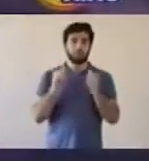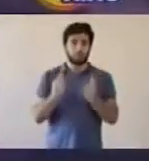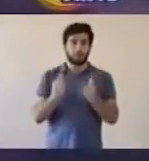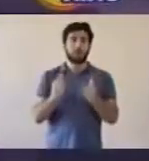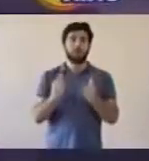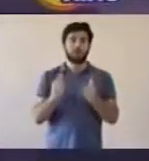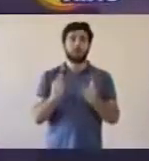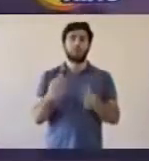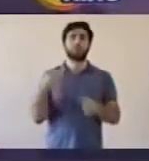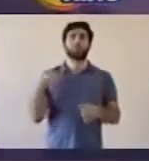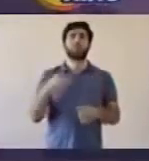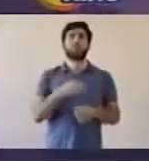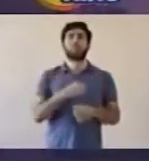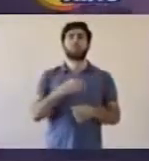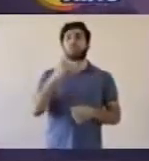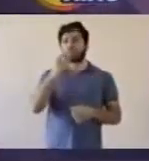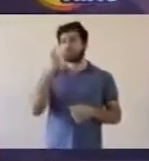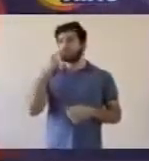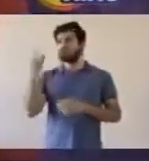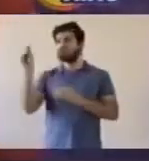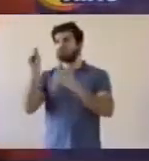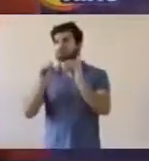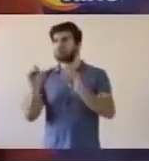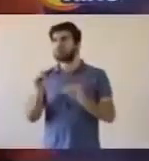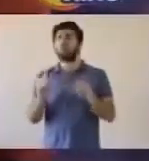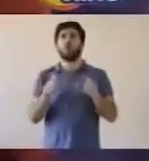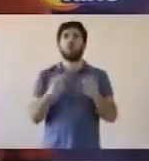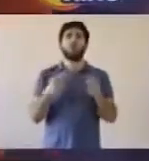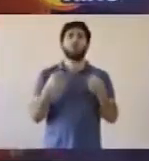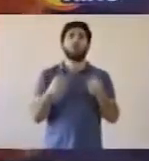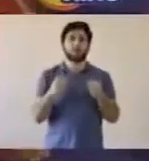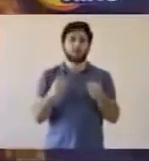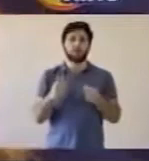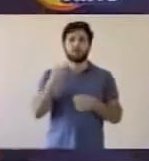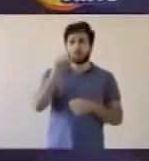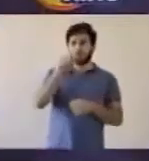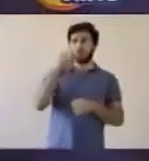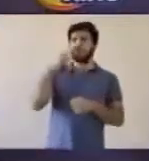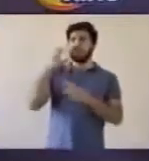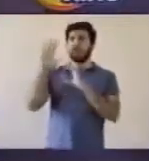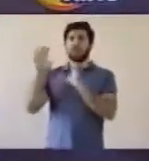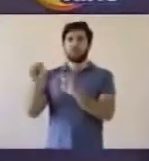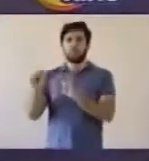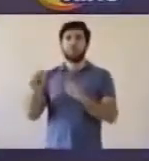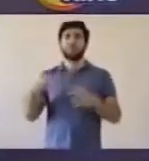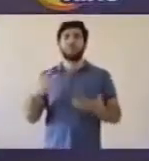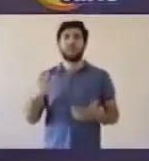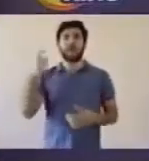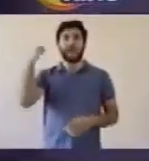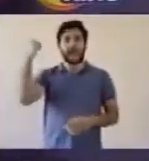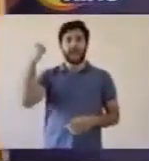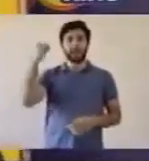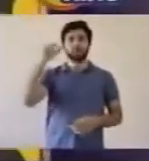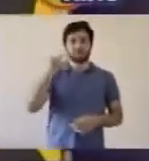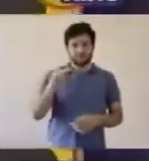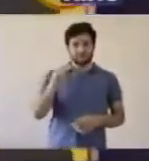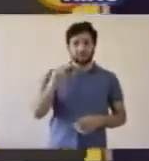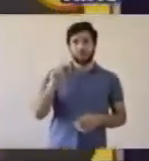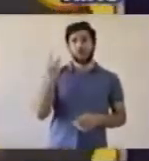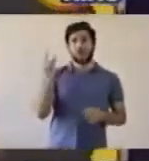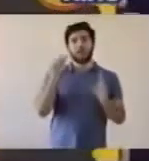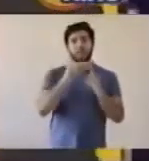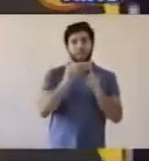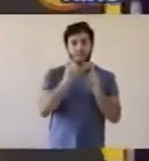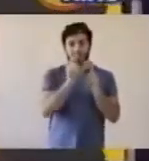Muy bien, entonces vamos a hacer un repaso de lo que acabo de decir. Si te das cuenta, campeoncito, la